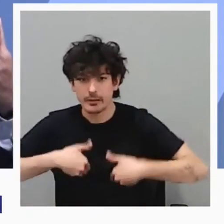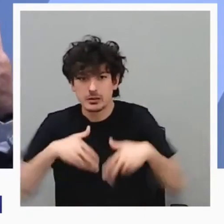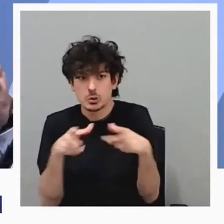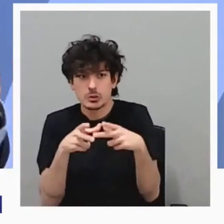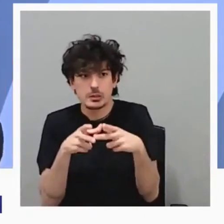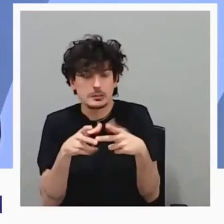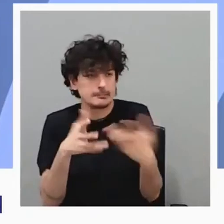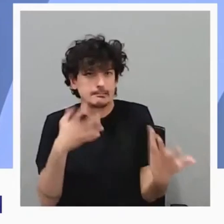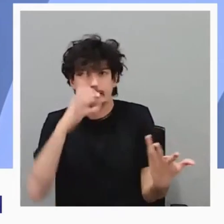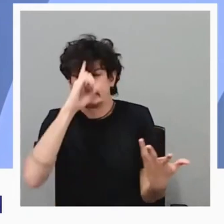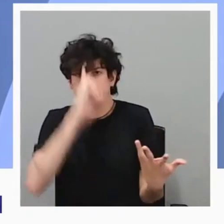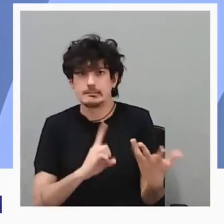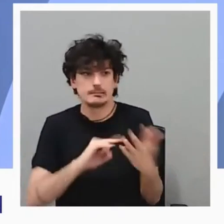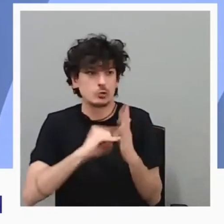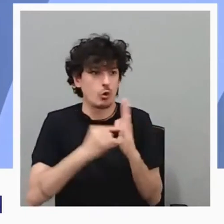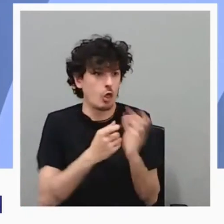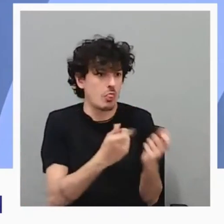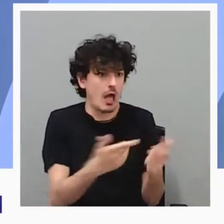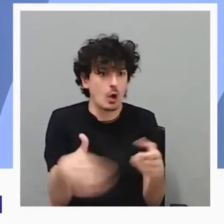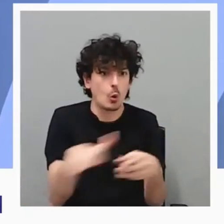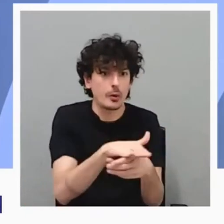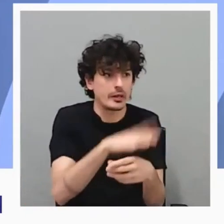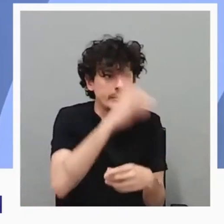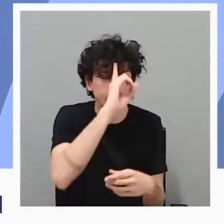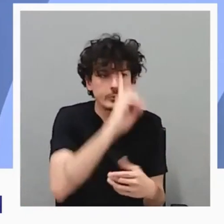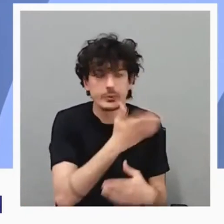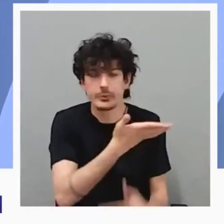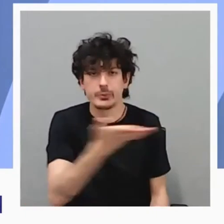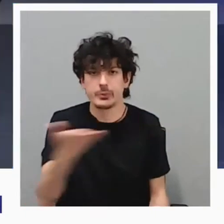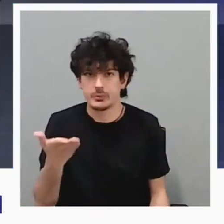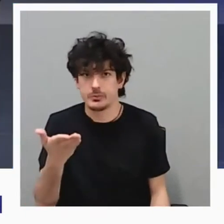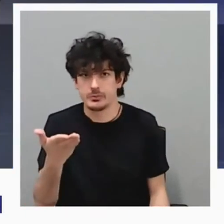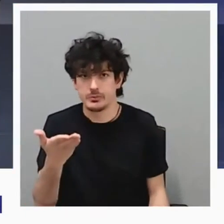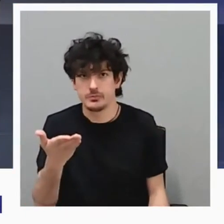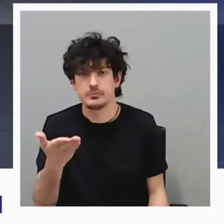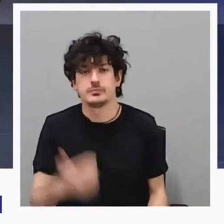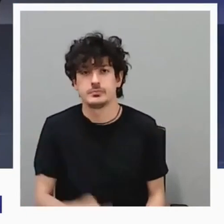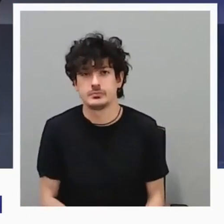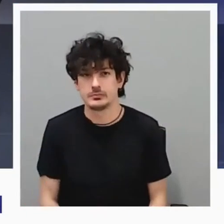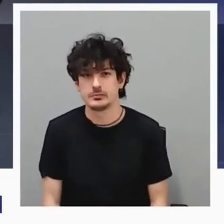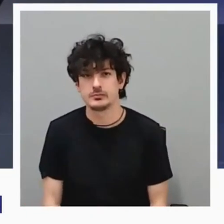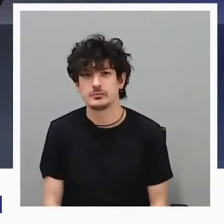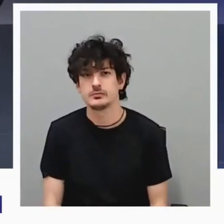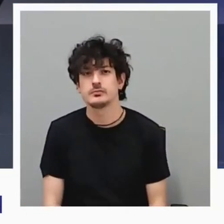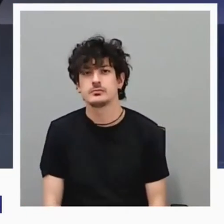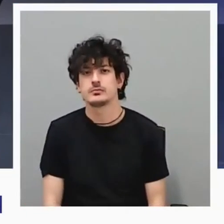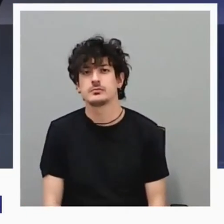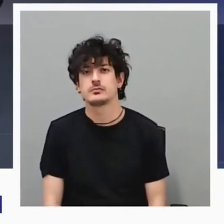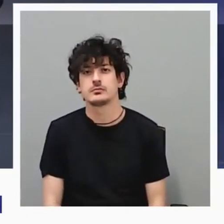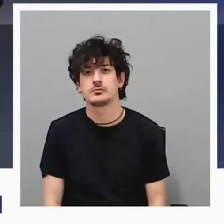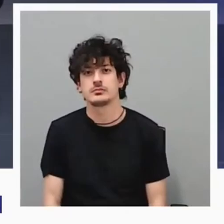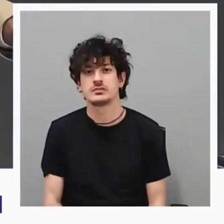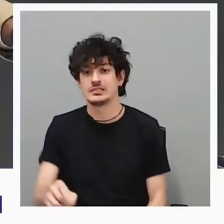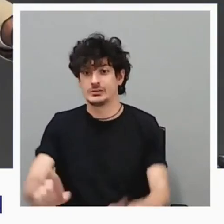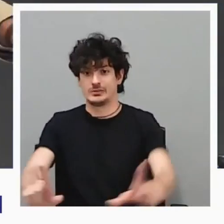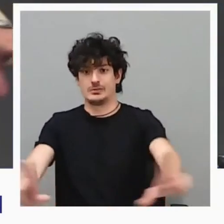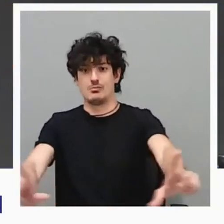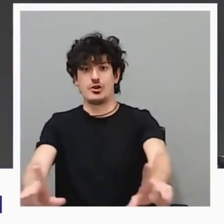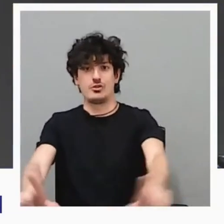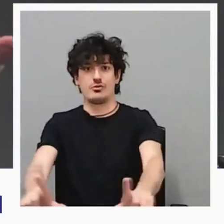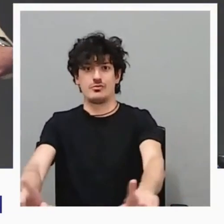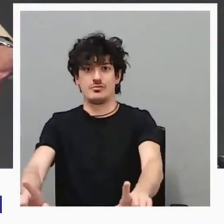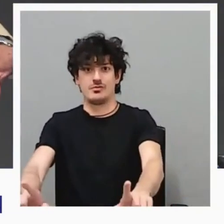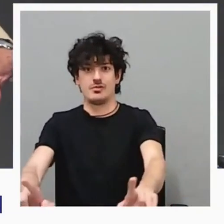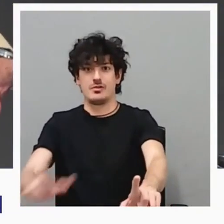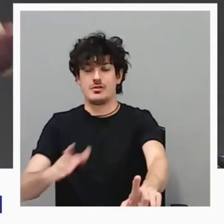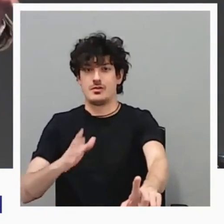sabido resolver o no ha sabido resolver convenientemente. Aquí tenemos un monitor que es como una gota malaya. Estaba en verde y de pronto se ha